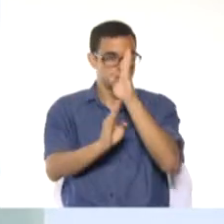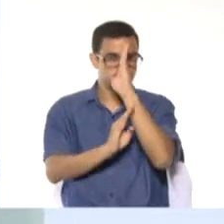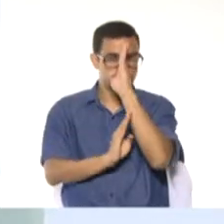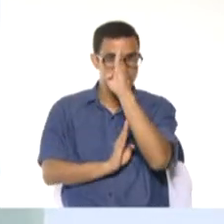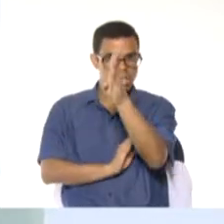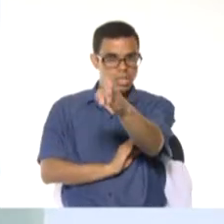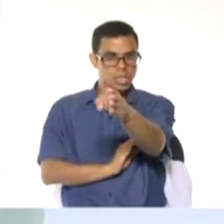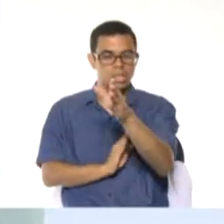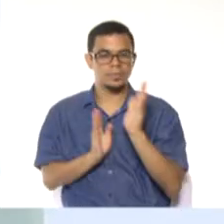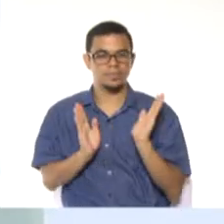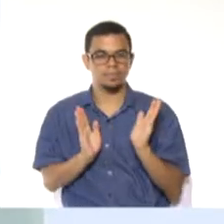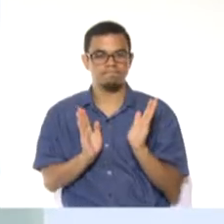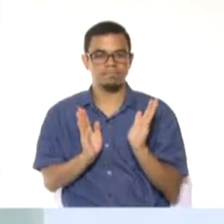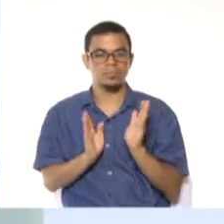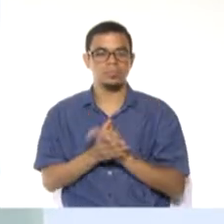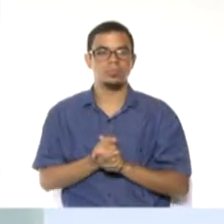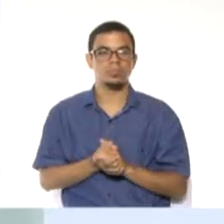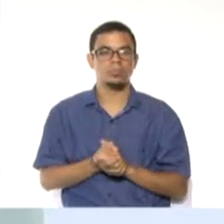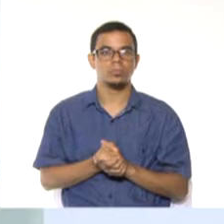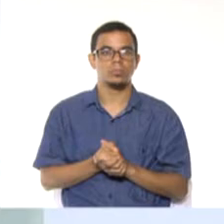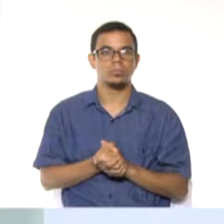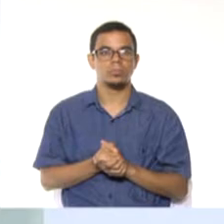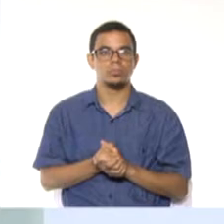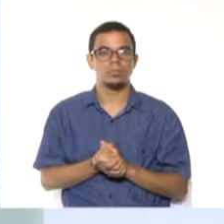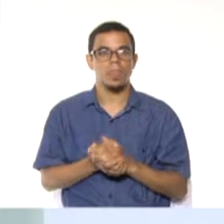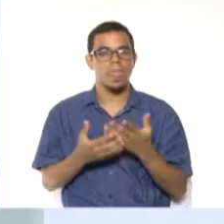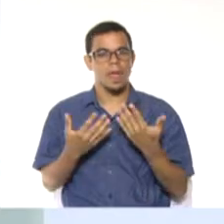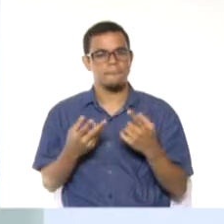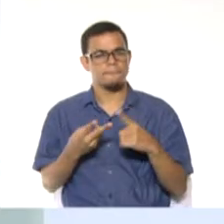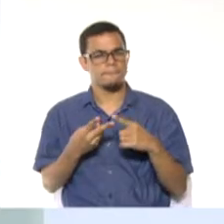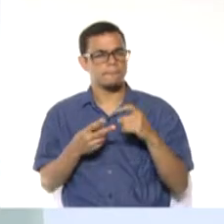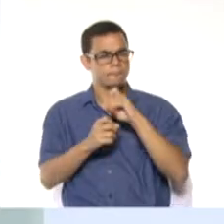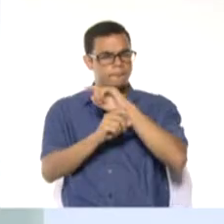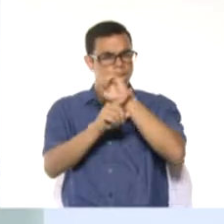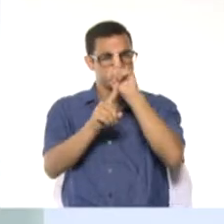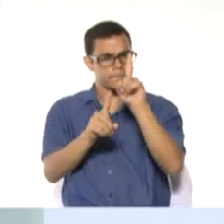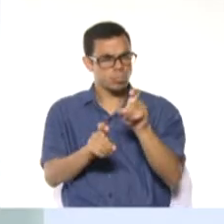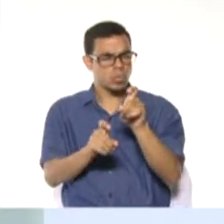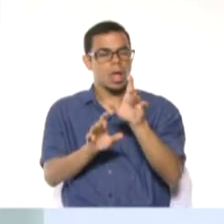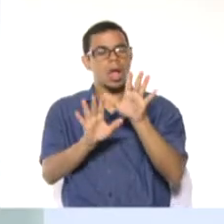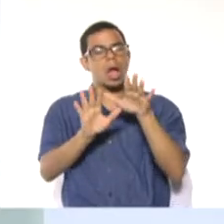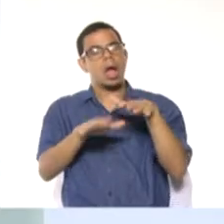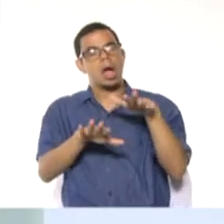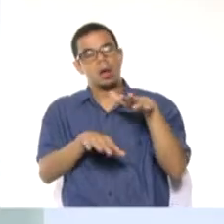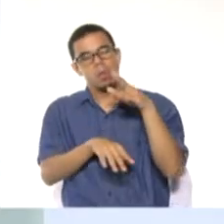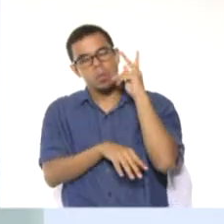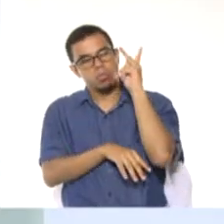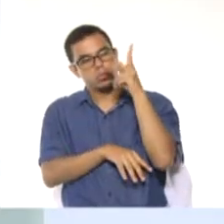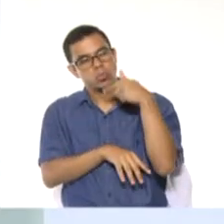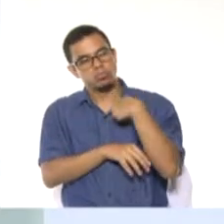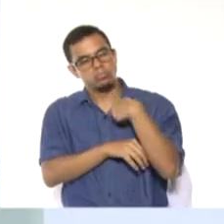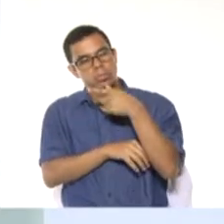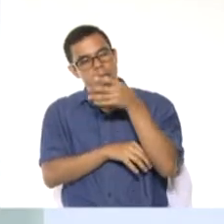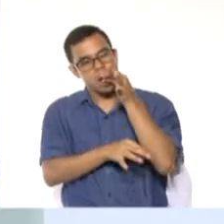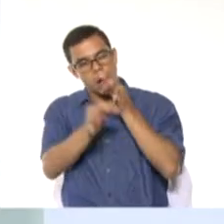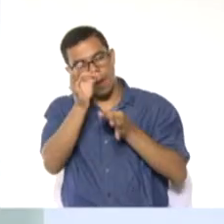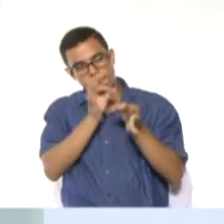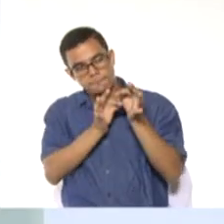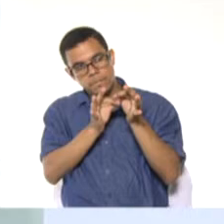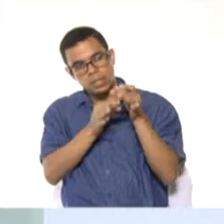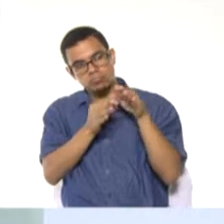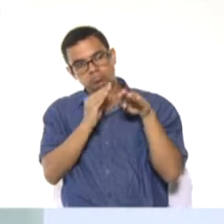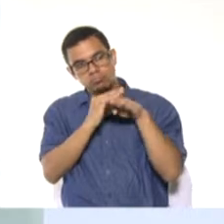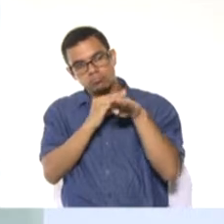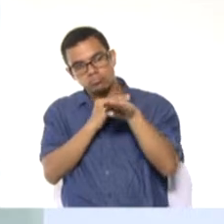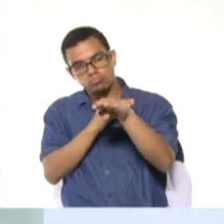por lo tanto es un movimiento rectilíneo. Me pregunta, profe, pero he escuchado de